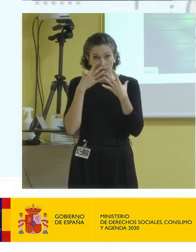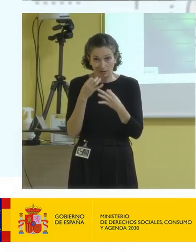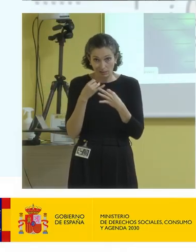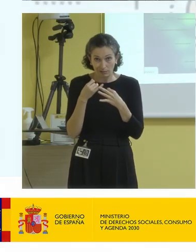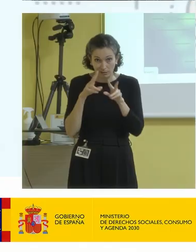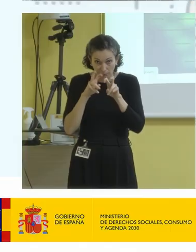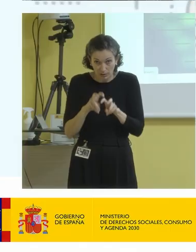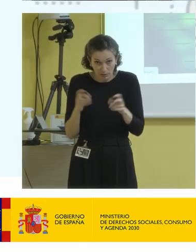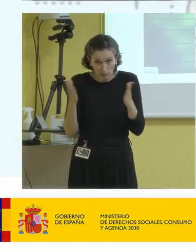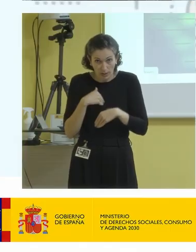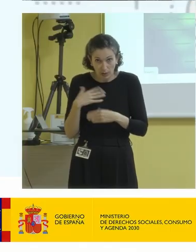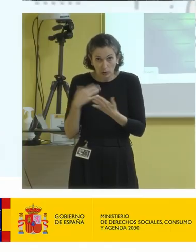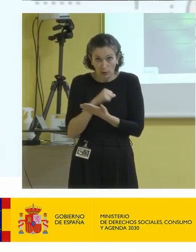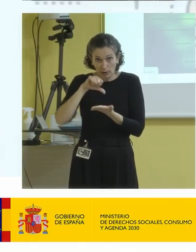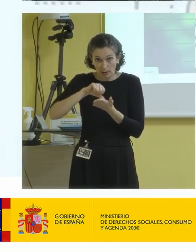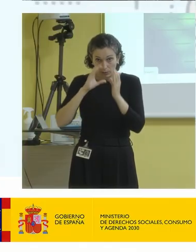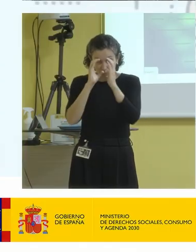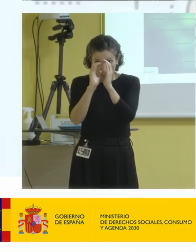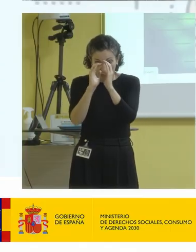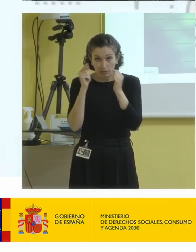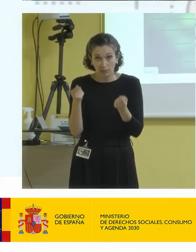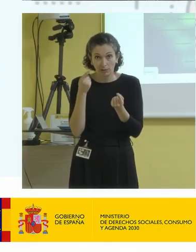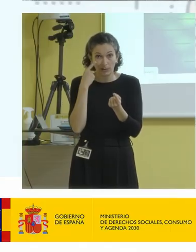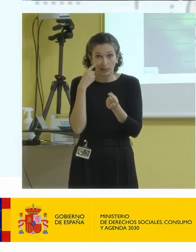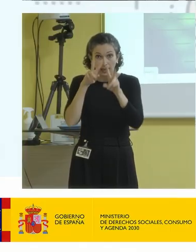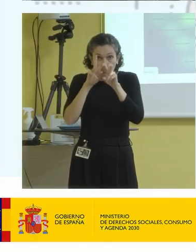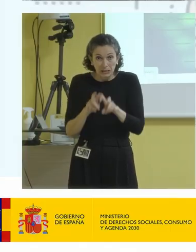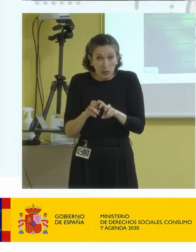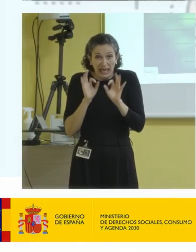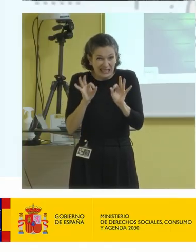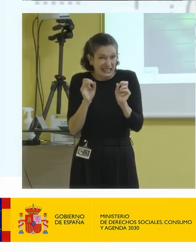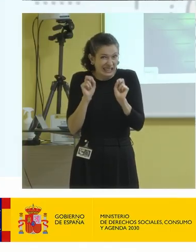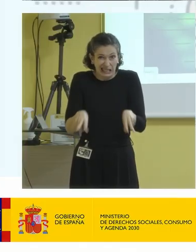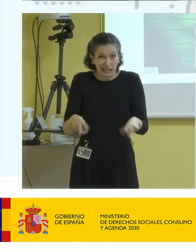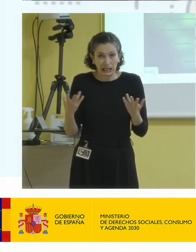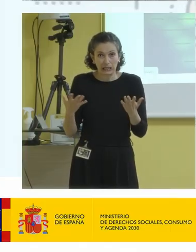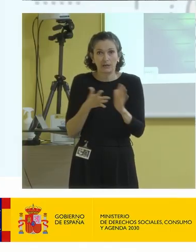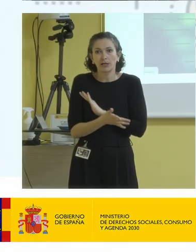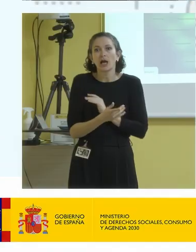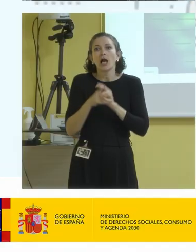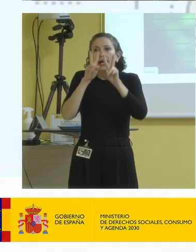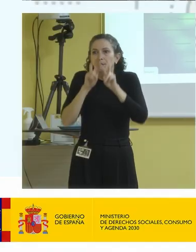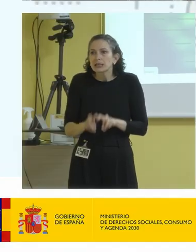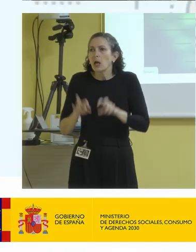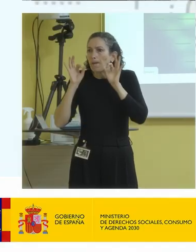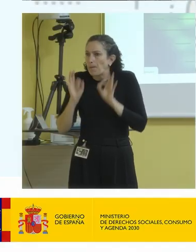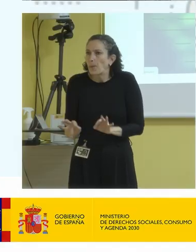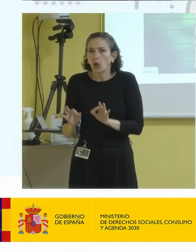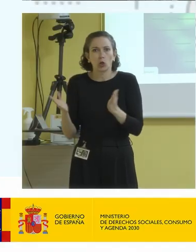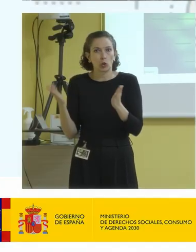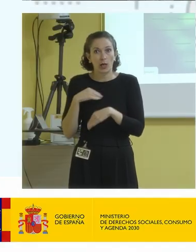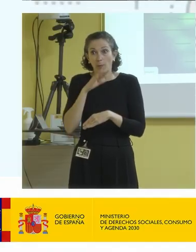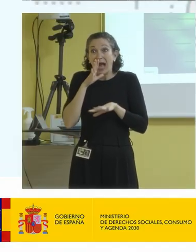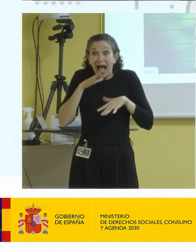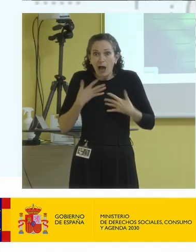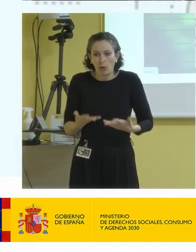lo que está todo concentrado en el centro. Es decir, estamos haciendo investigación inespecífica. No hay líneas definidas de investigación porque estamos empezando a investigar